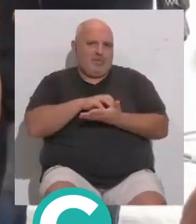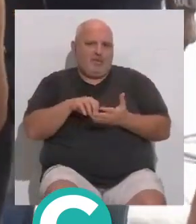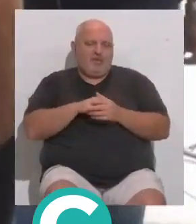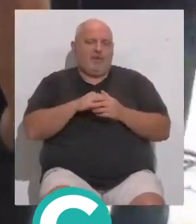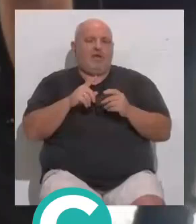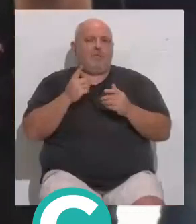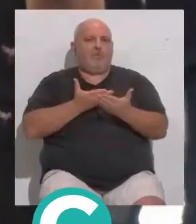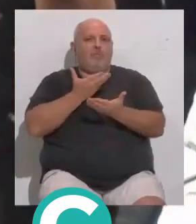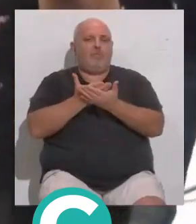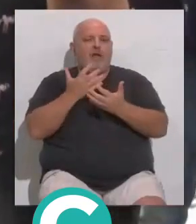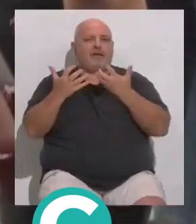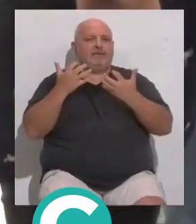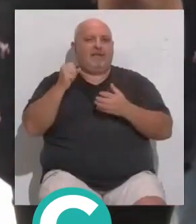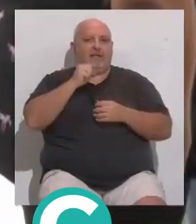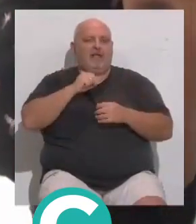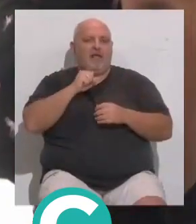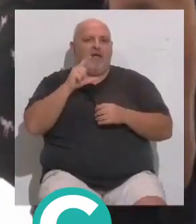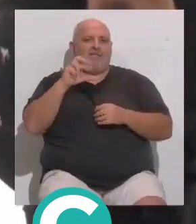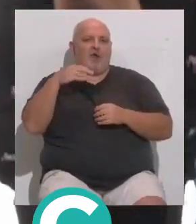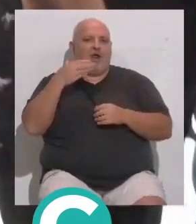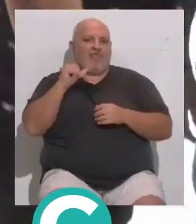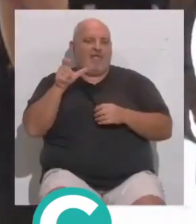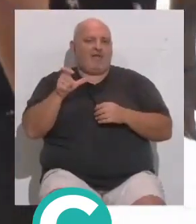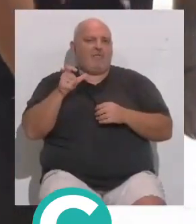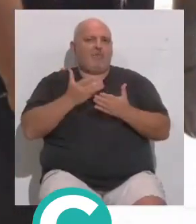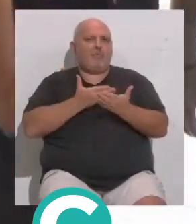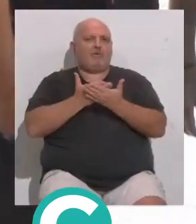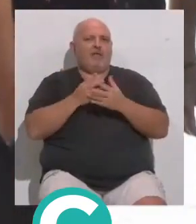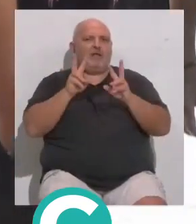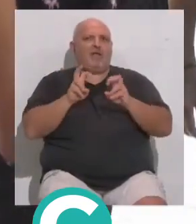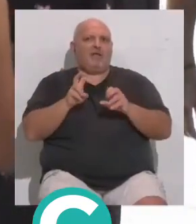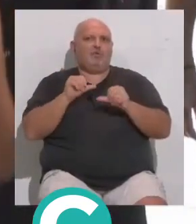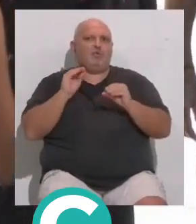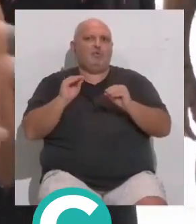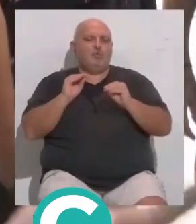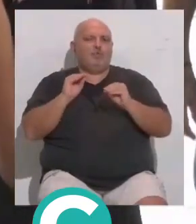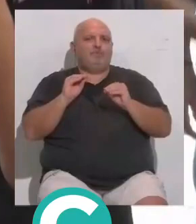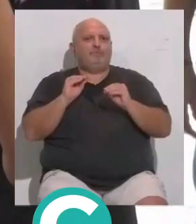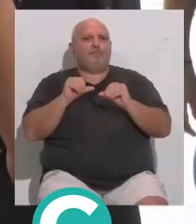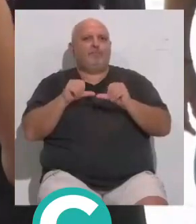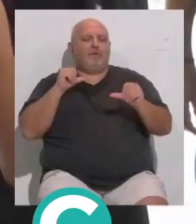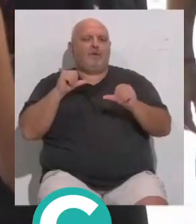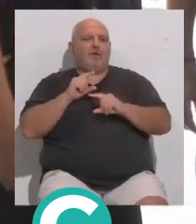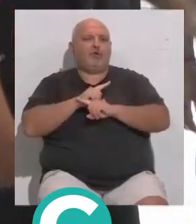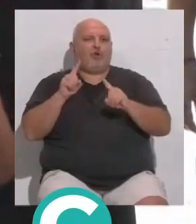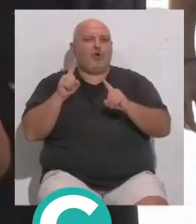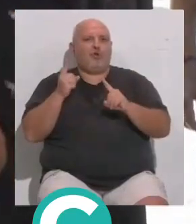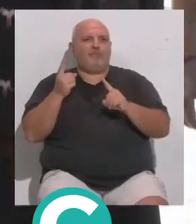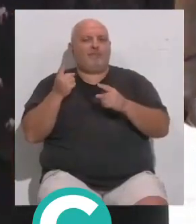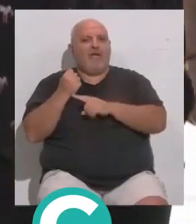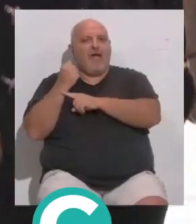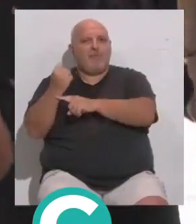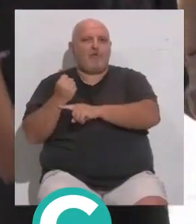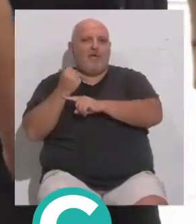Teníamos una propuesta de un artista gaditano que se llama Álvaro García. Es una propuesta que además no se deja atrás a ningún comercio, es un